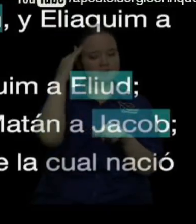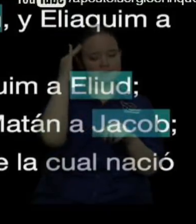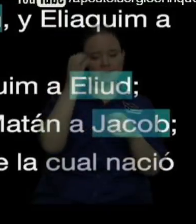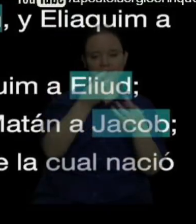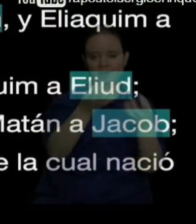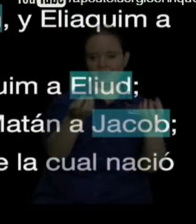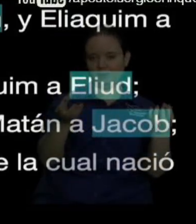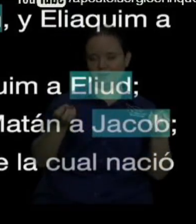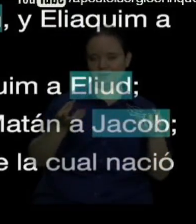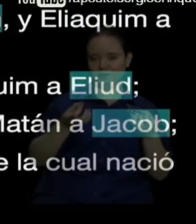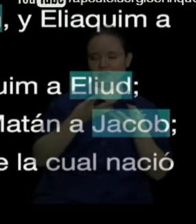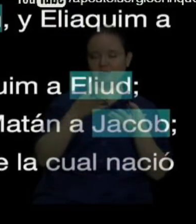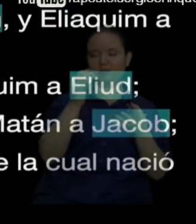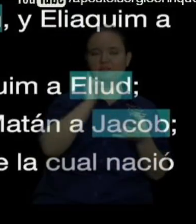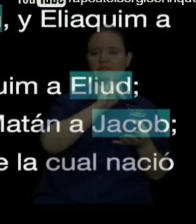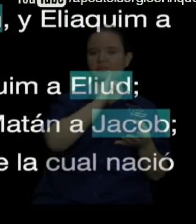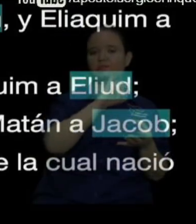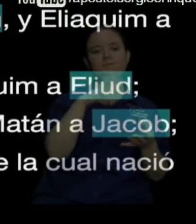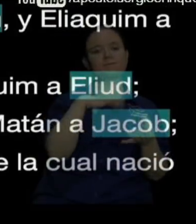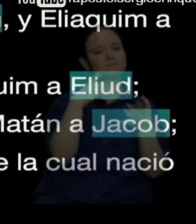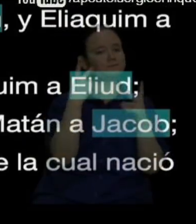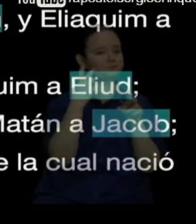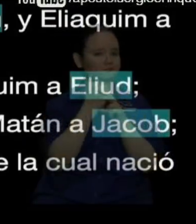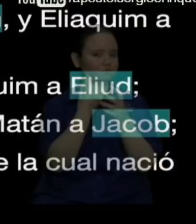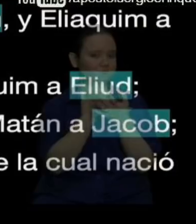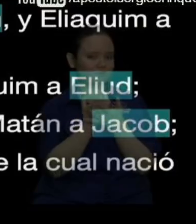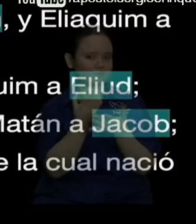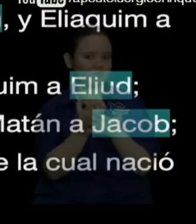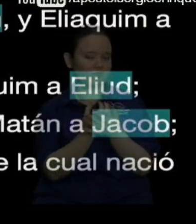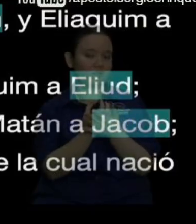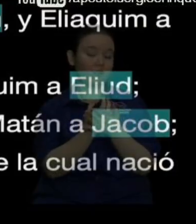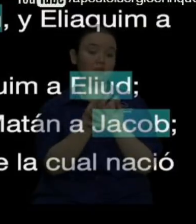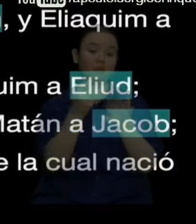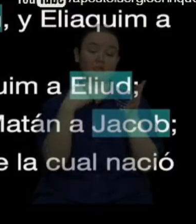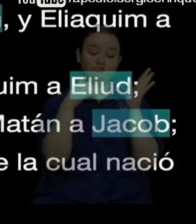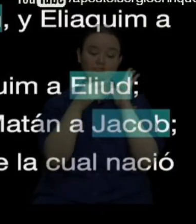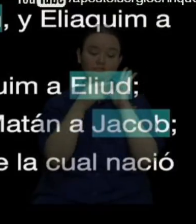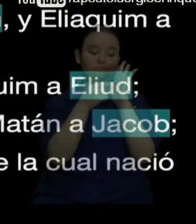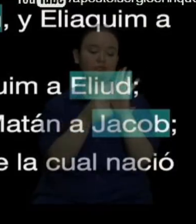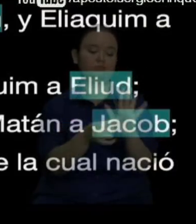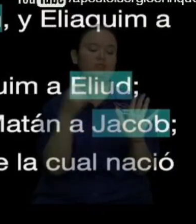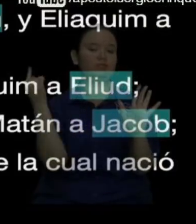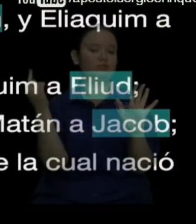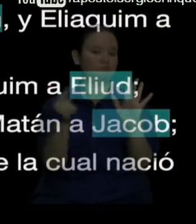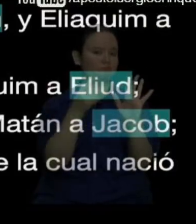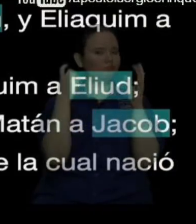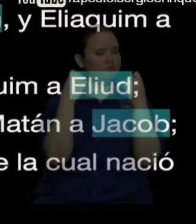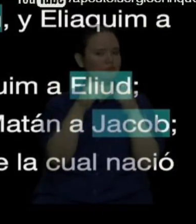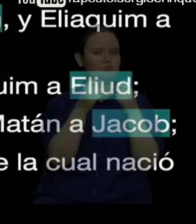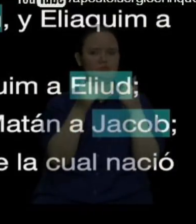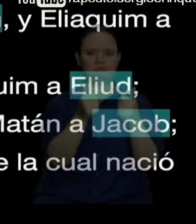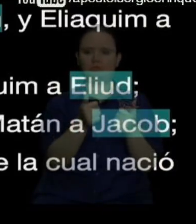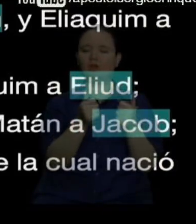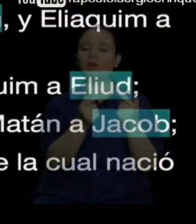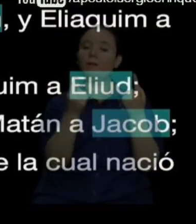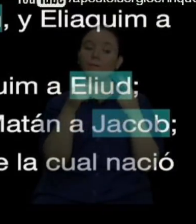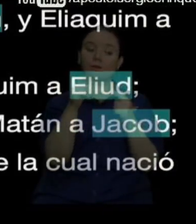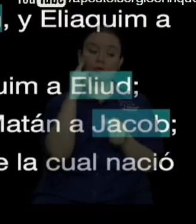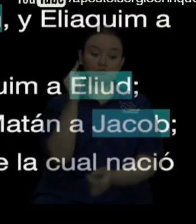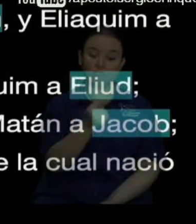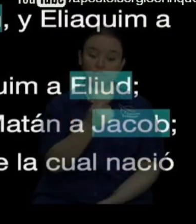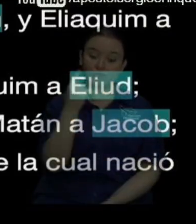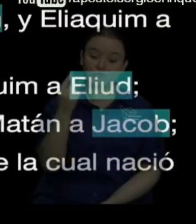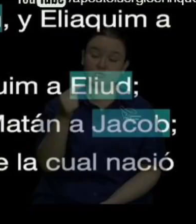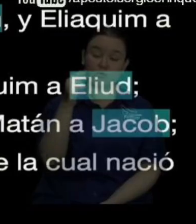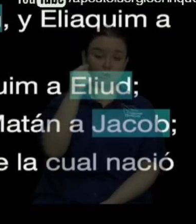Israel. Venían de un momento difícil económico e instauró. Todo lo hizo bien. Mientras buscó a Jehová, todo